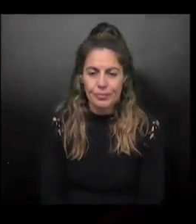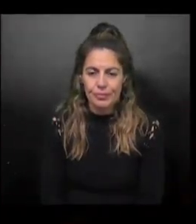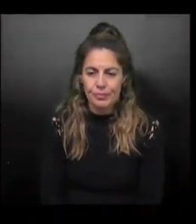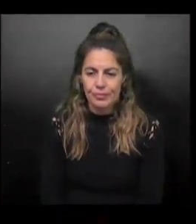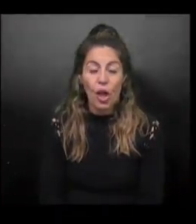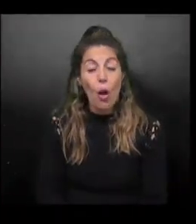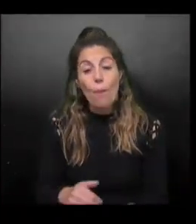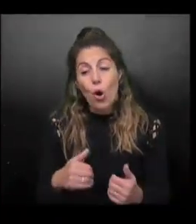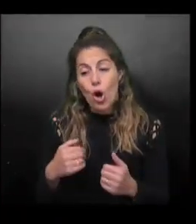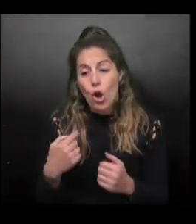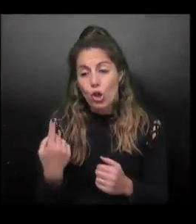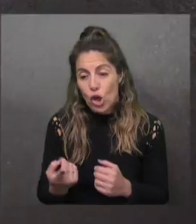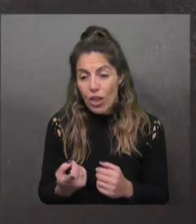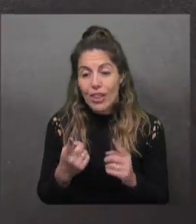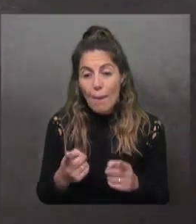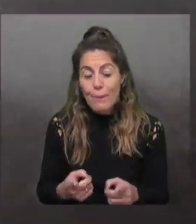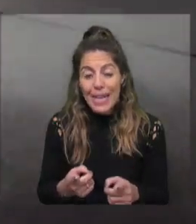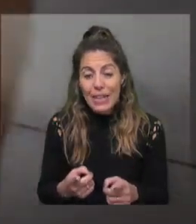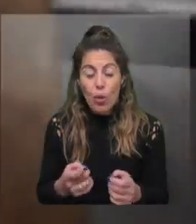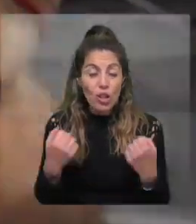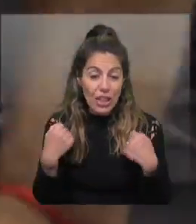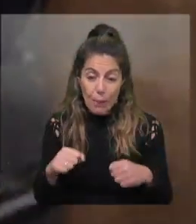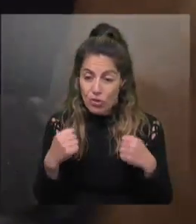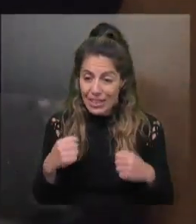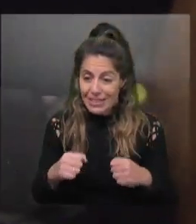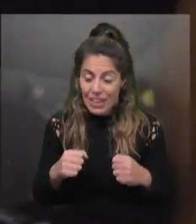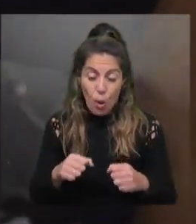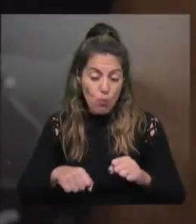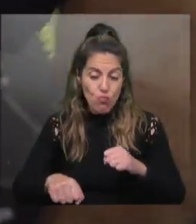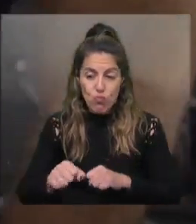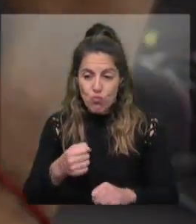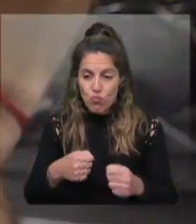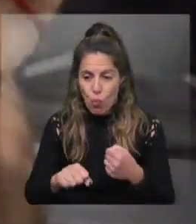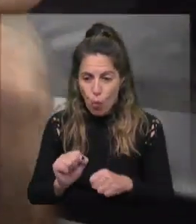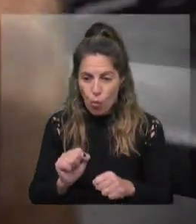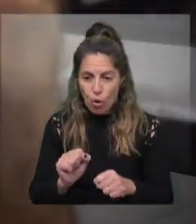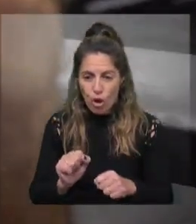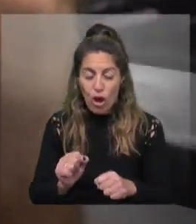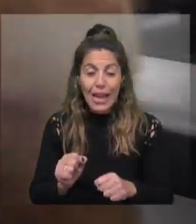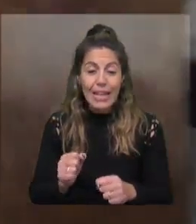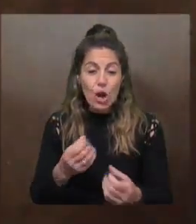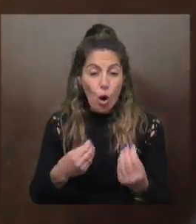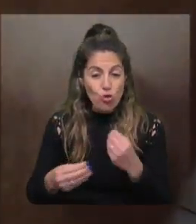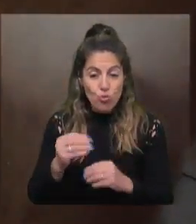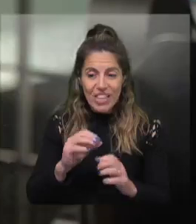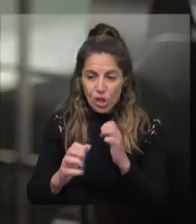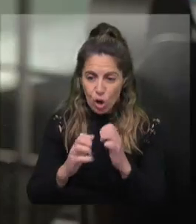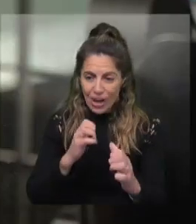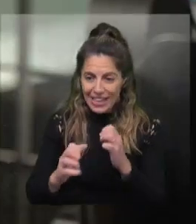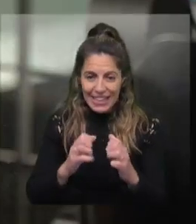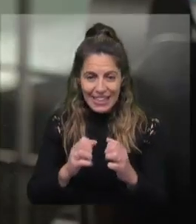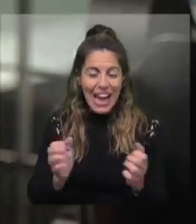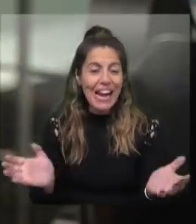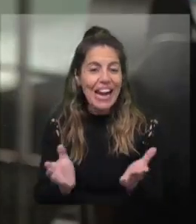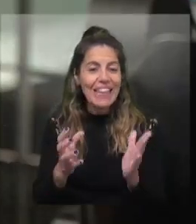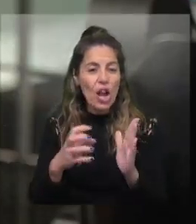Por otro lado, también cuando estamos ejercitando los músculos y estamos consumiendo energía, eso genera una